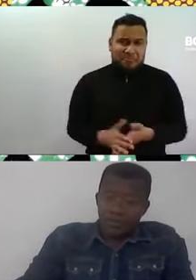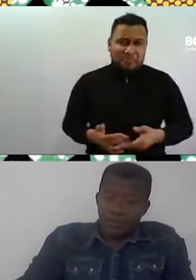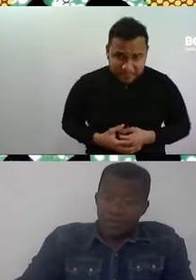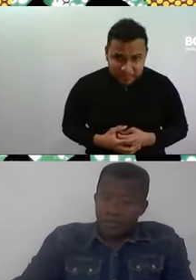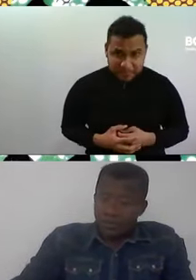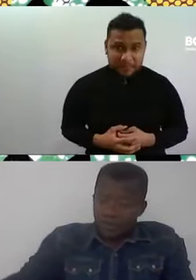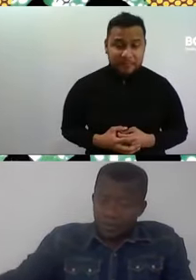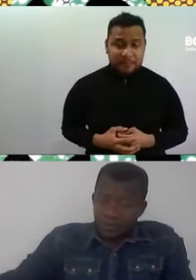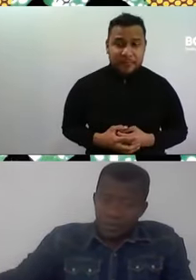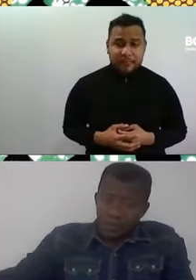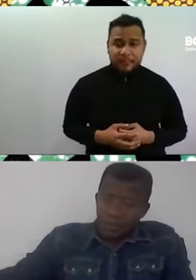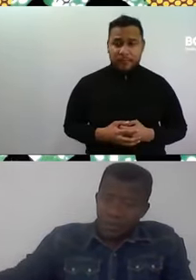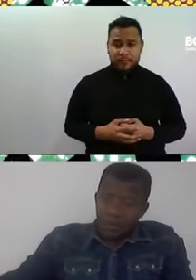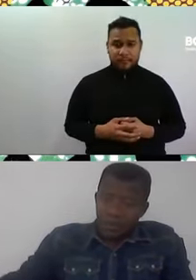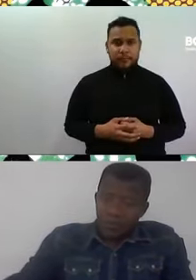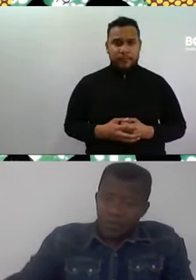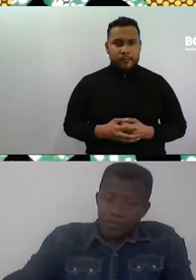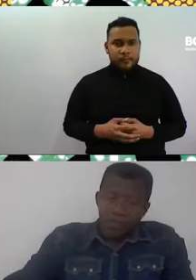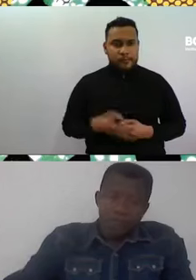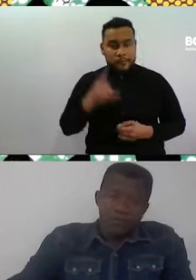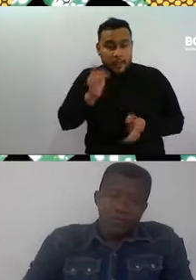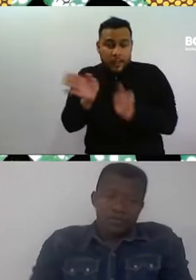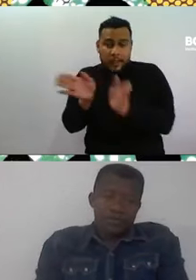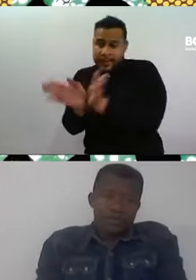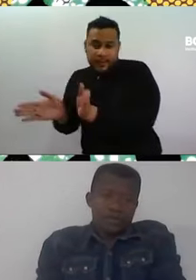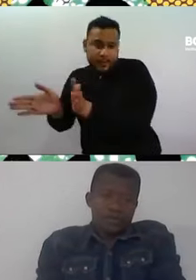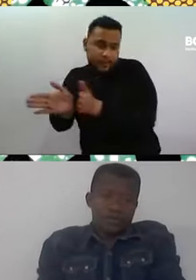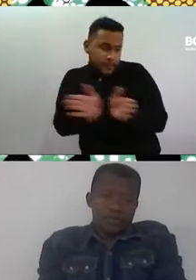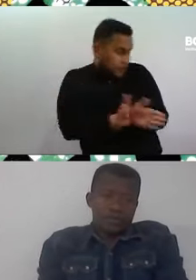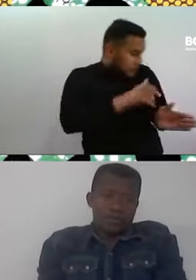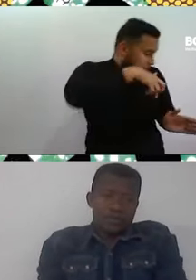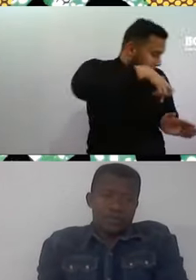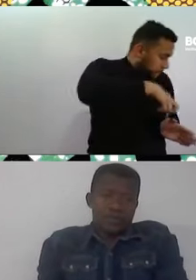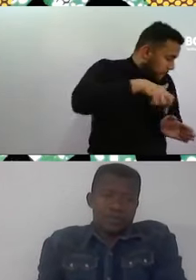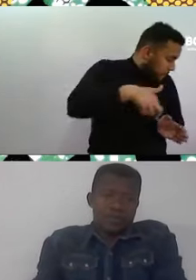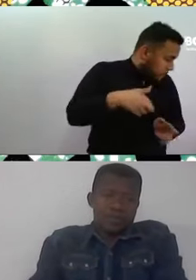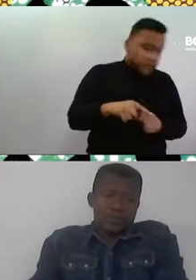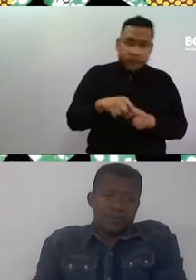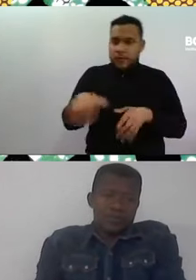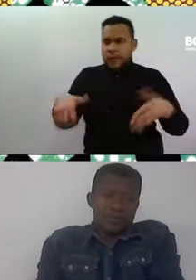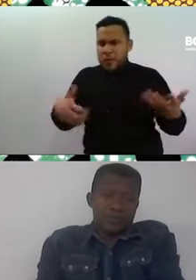Entonces, las paradas en las esquinas. En monte, la cosecha, los